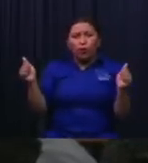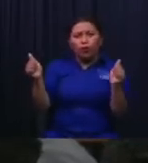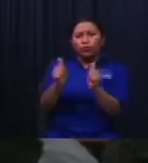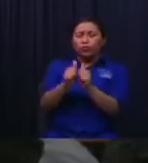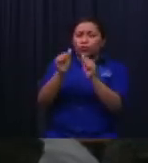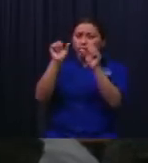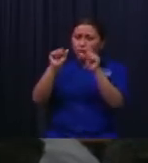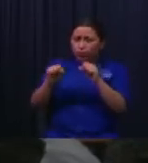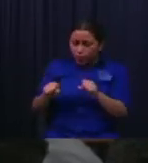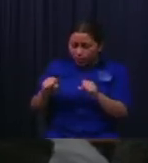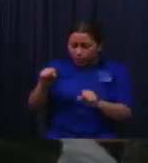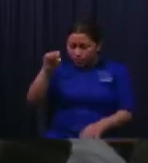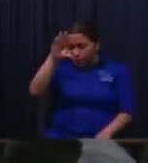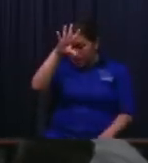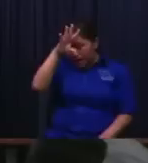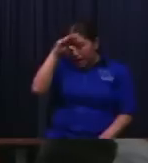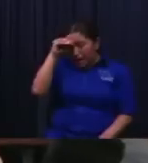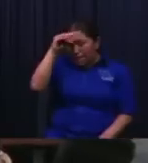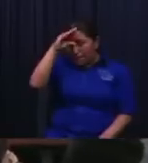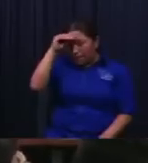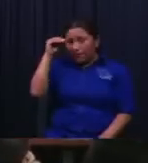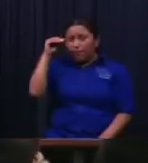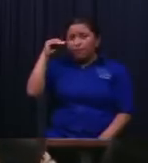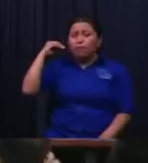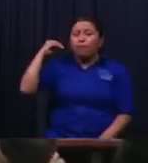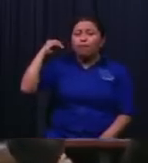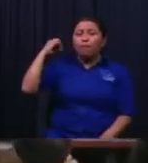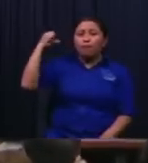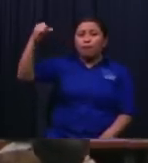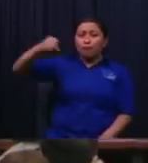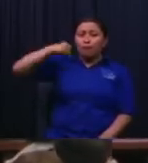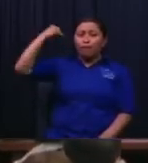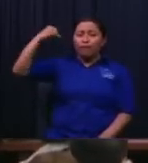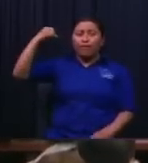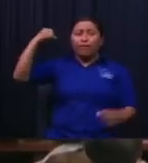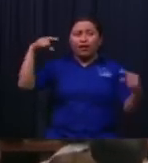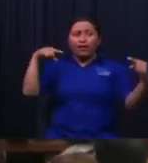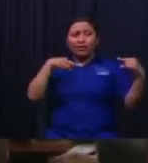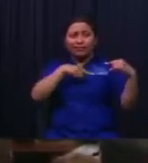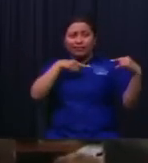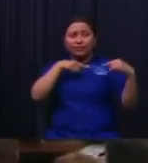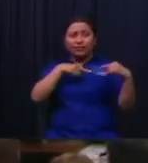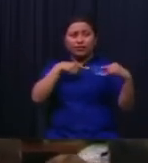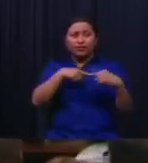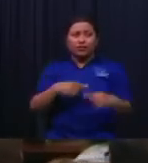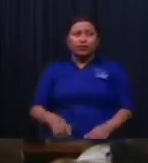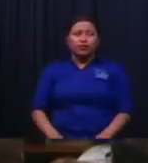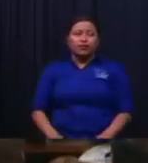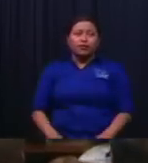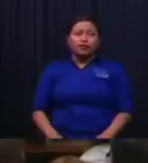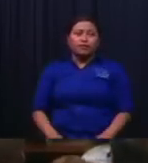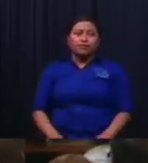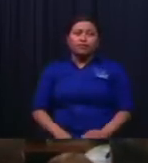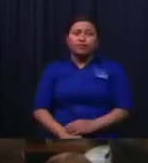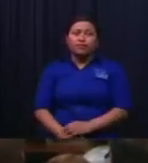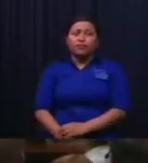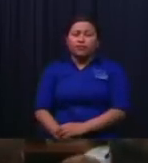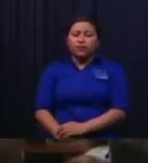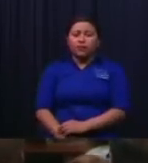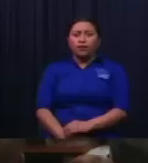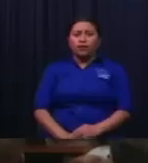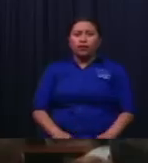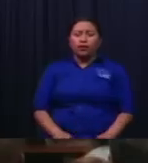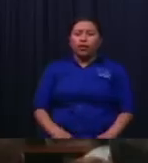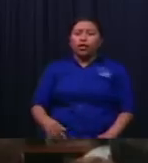hermano, si logramos vencer, yo no sé si alguien ya controló todo en su casa, gloria a Dios, pero si